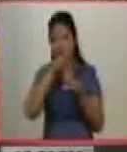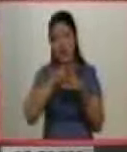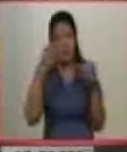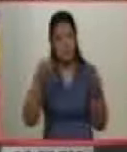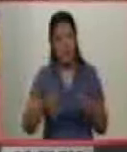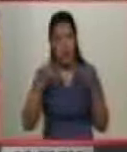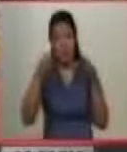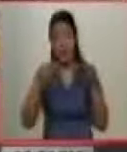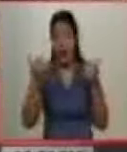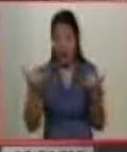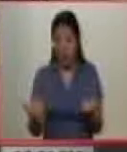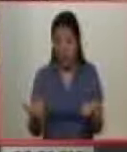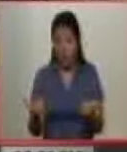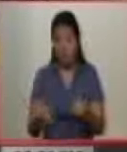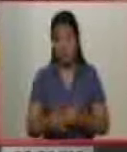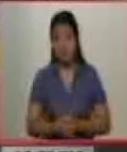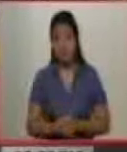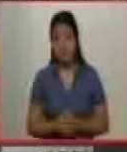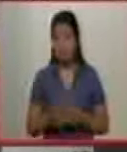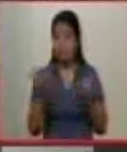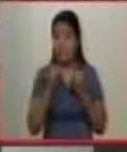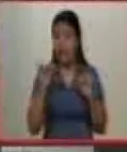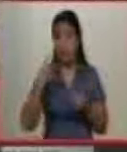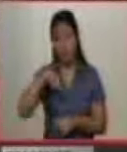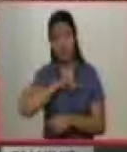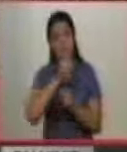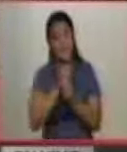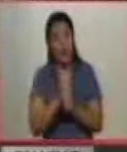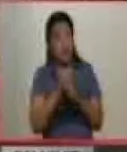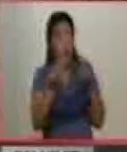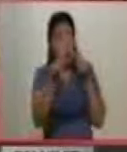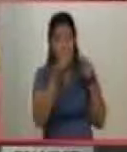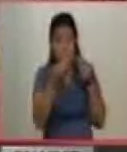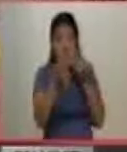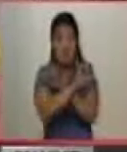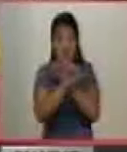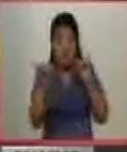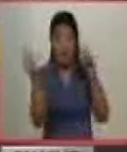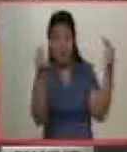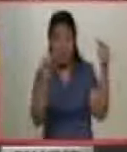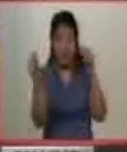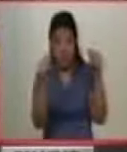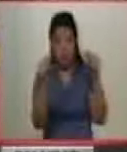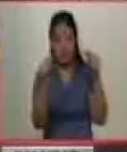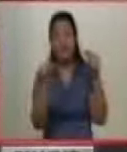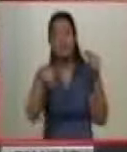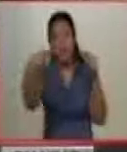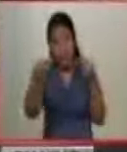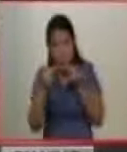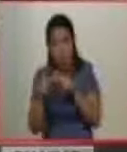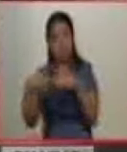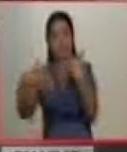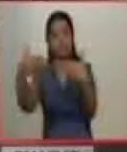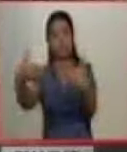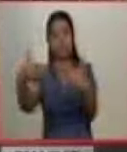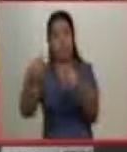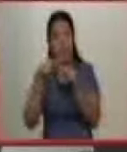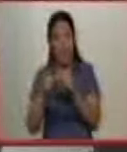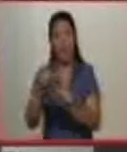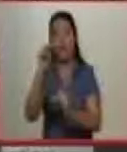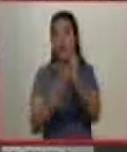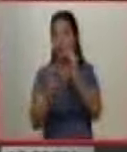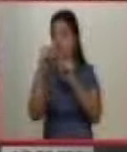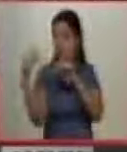Sí, ahorita ya estamos esperando el almuerzo para terminar el primer debate y seguir, porque vamos a seguir construyendo, vamos a